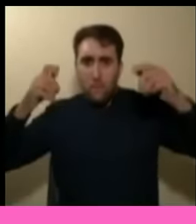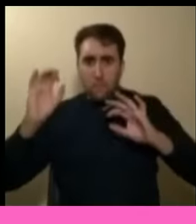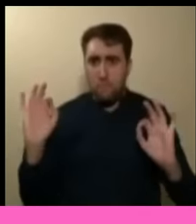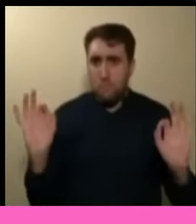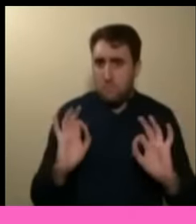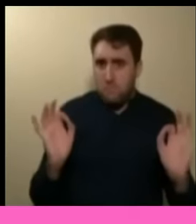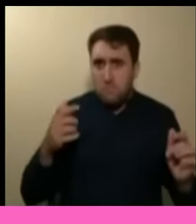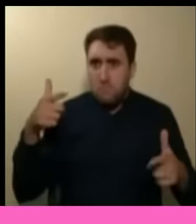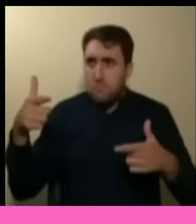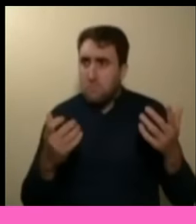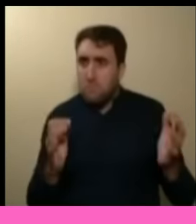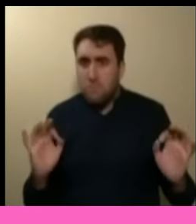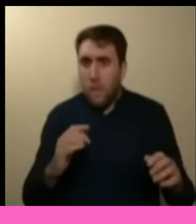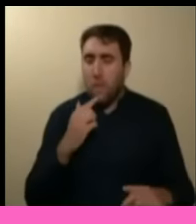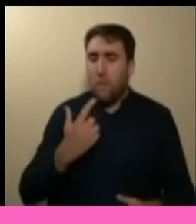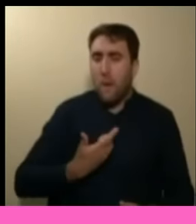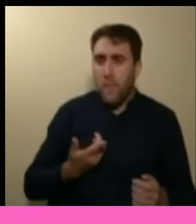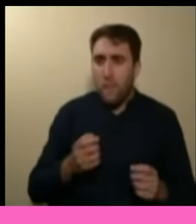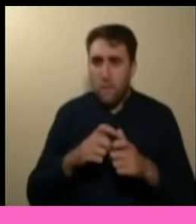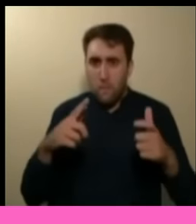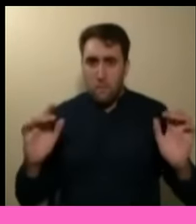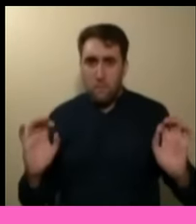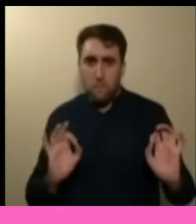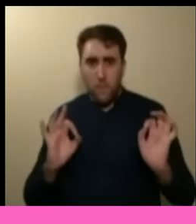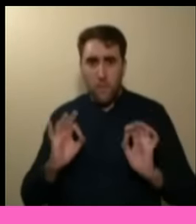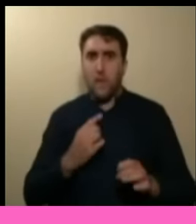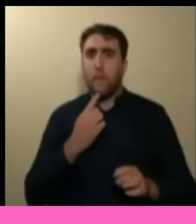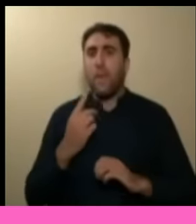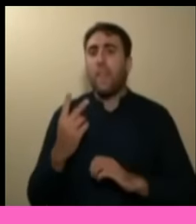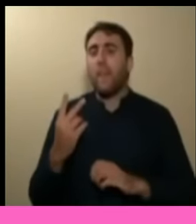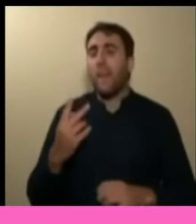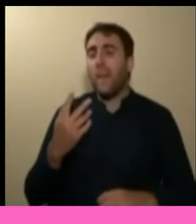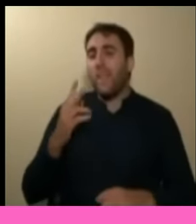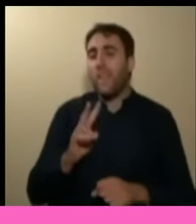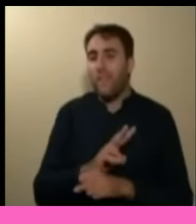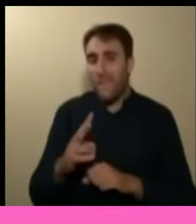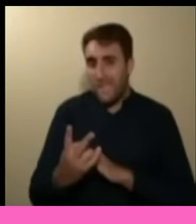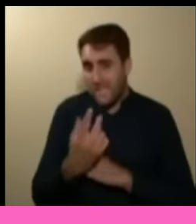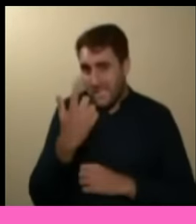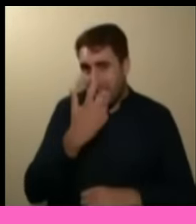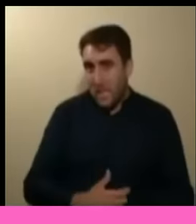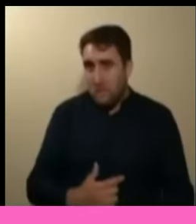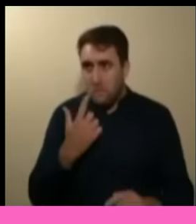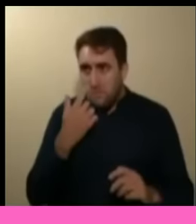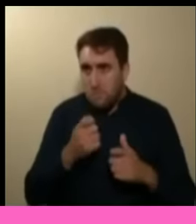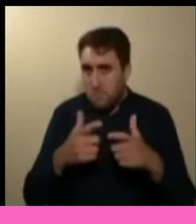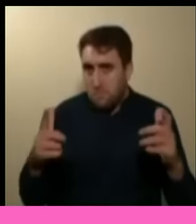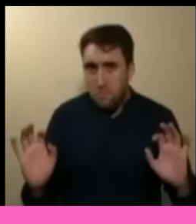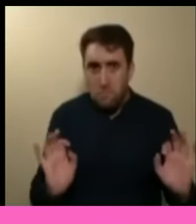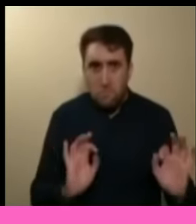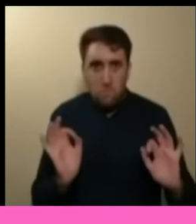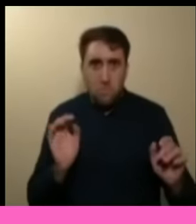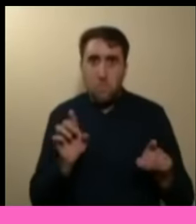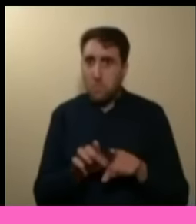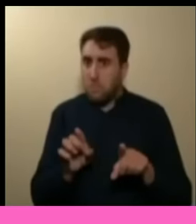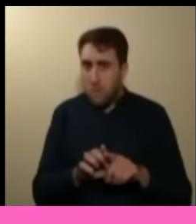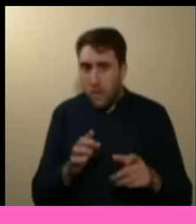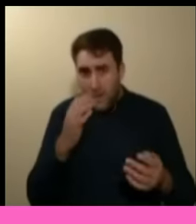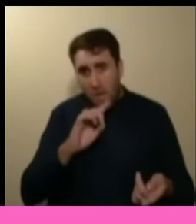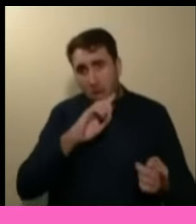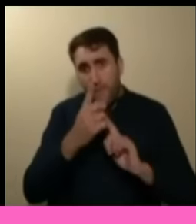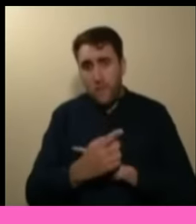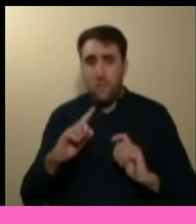matado a nadie en la presunta legítima defensa en forma desproporcionada, ni mucho menos. Al contrario, han disminuido todas